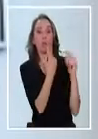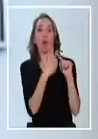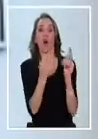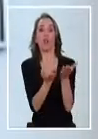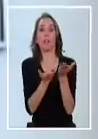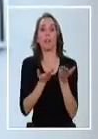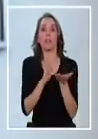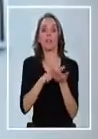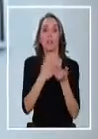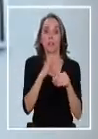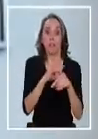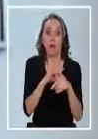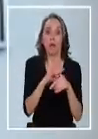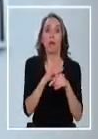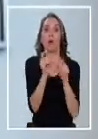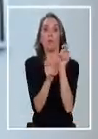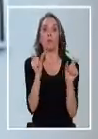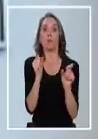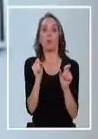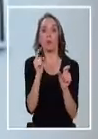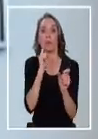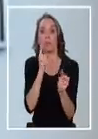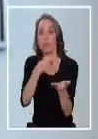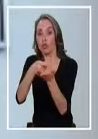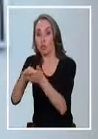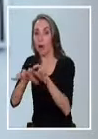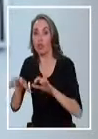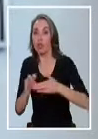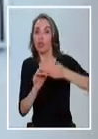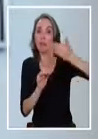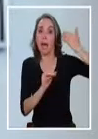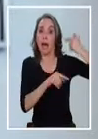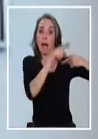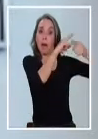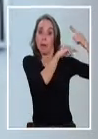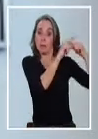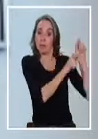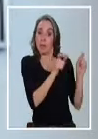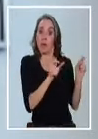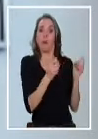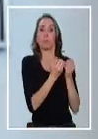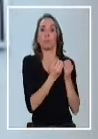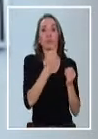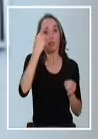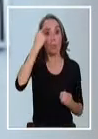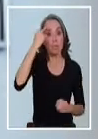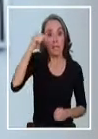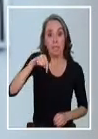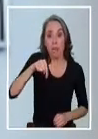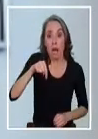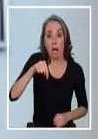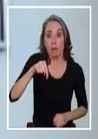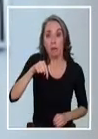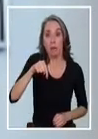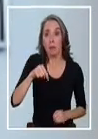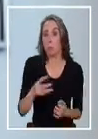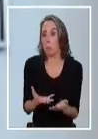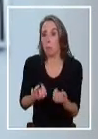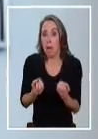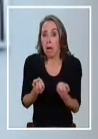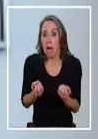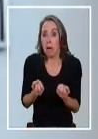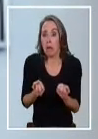salud y acceso a bienes de consumo. Y muchos piensan hoy que no tiene